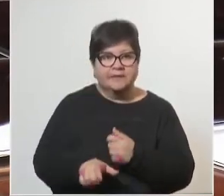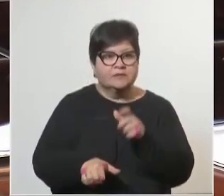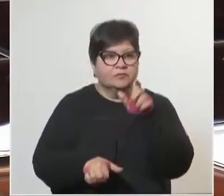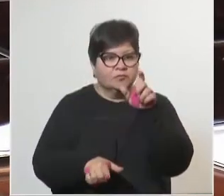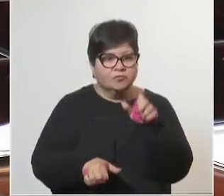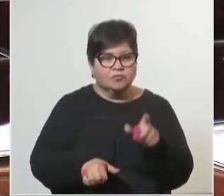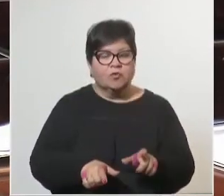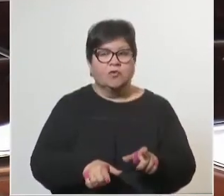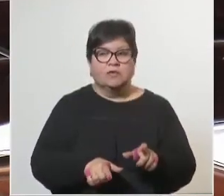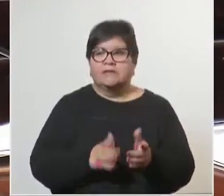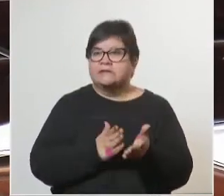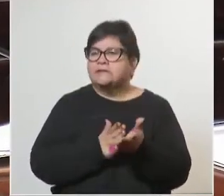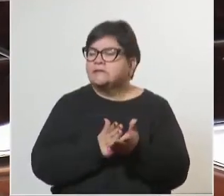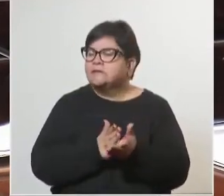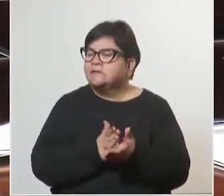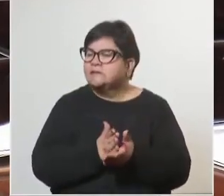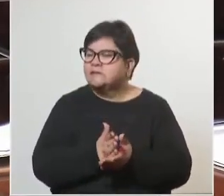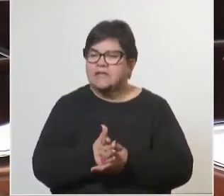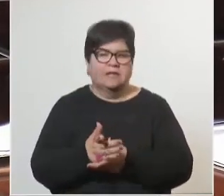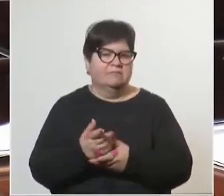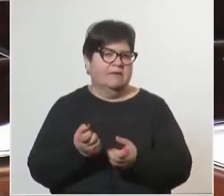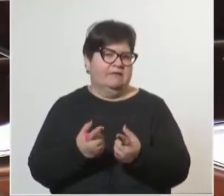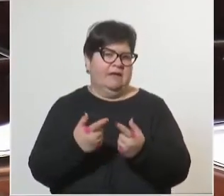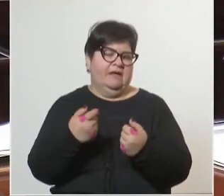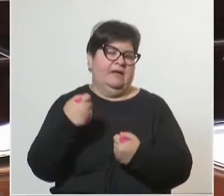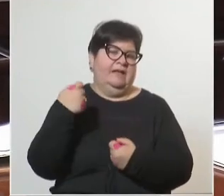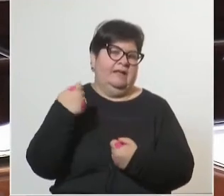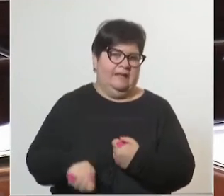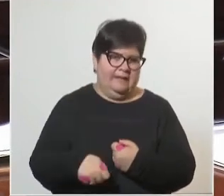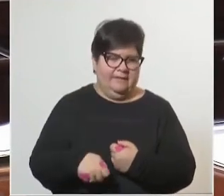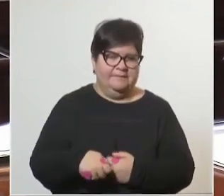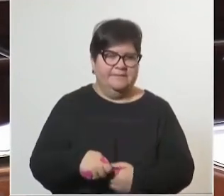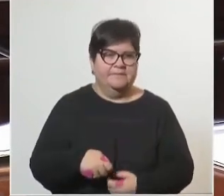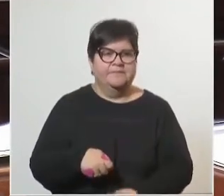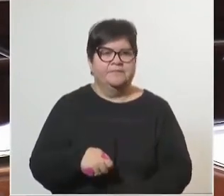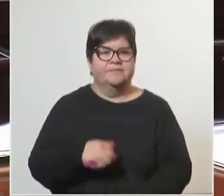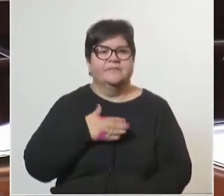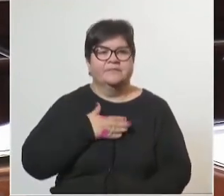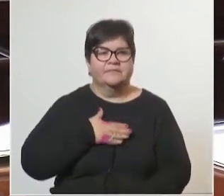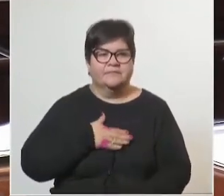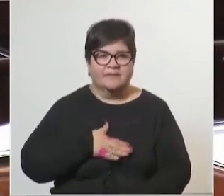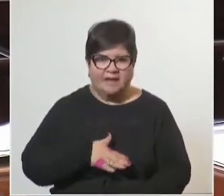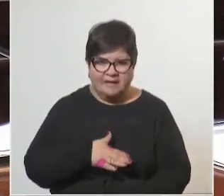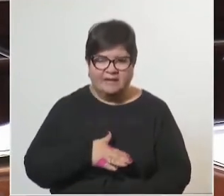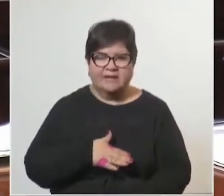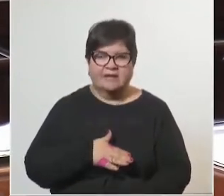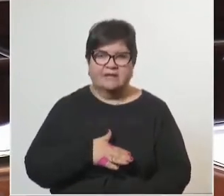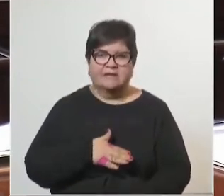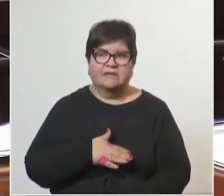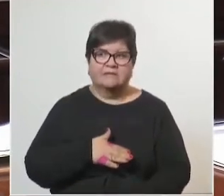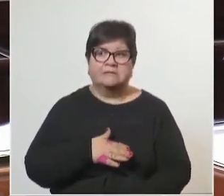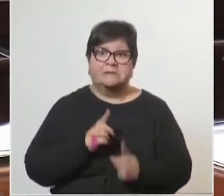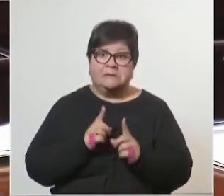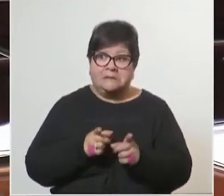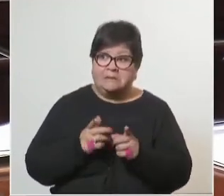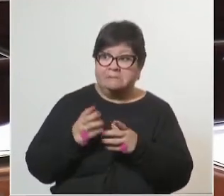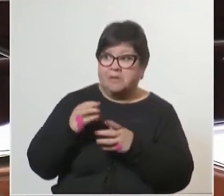sido desde siempre garantizados, y particularmente desde la aprobación y de la incorporación a nuestro